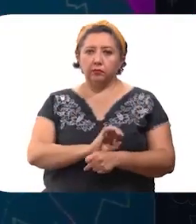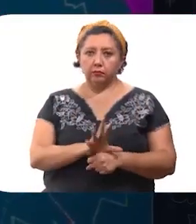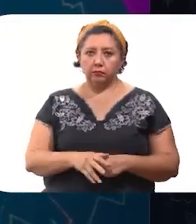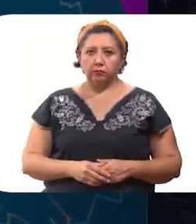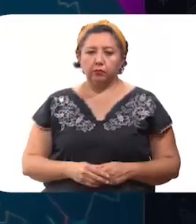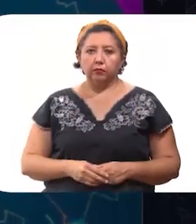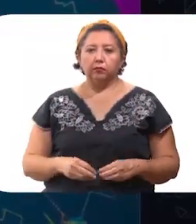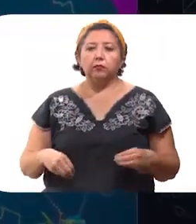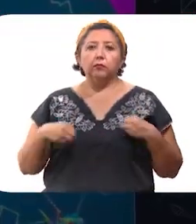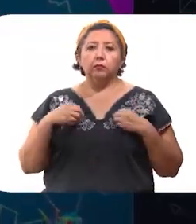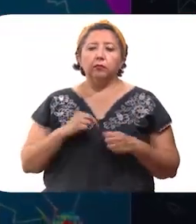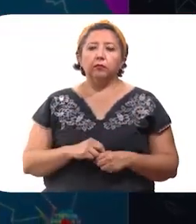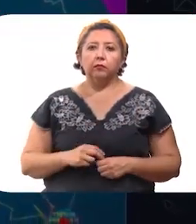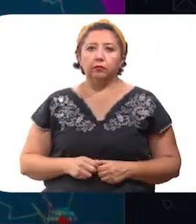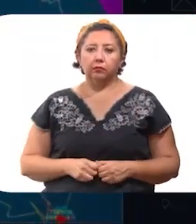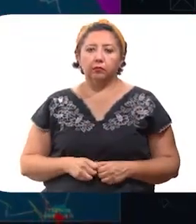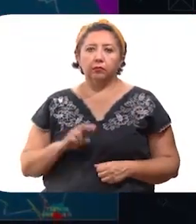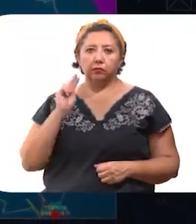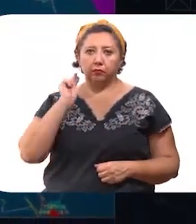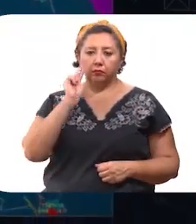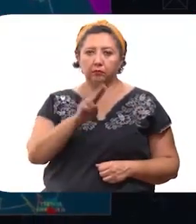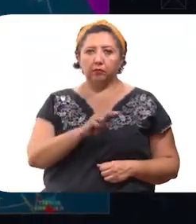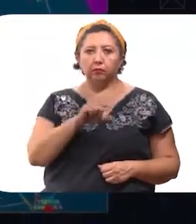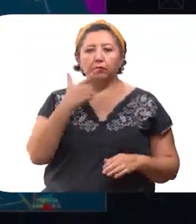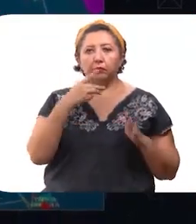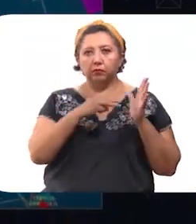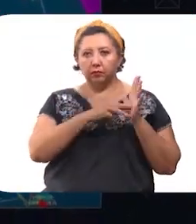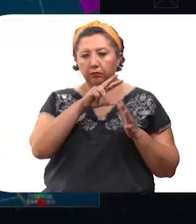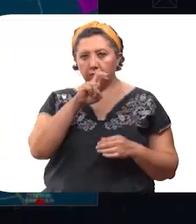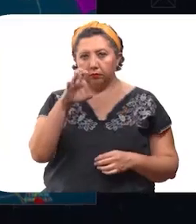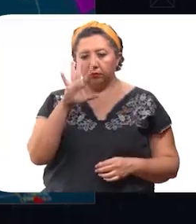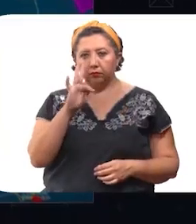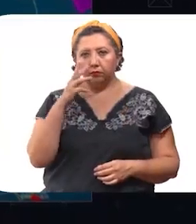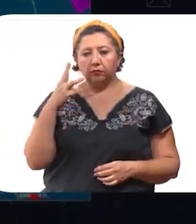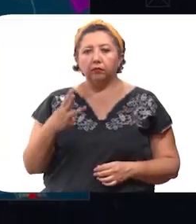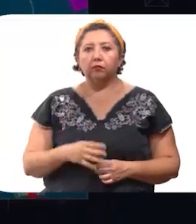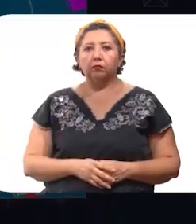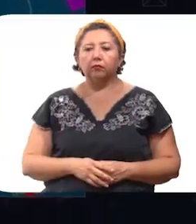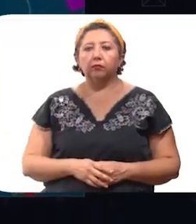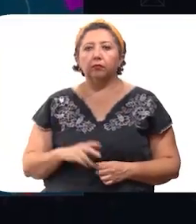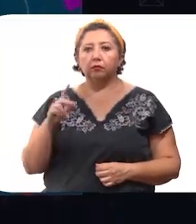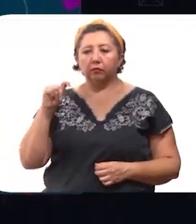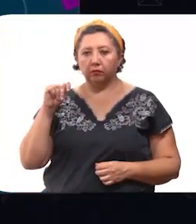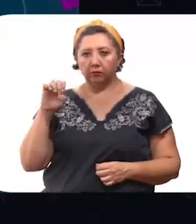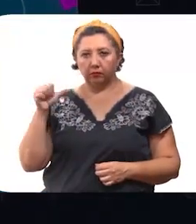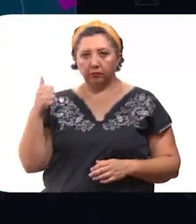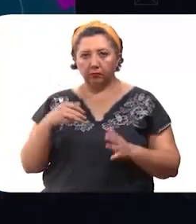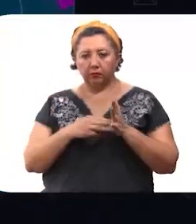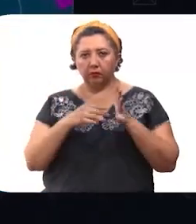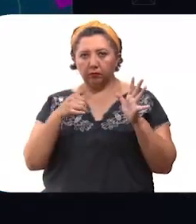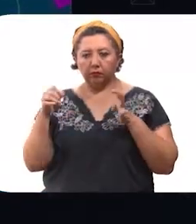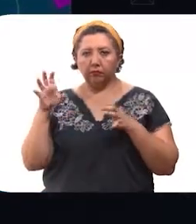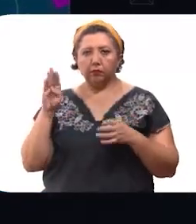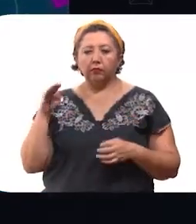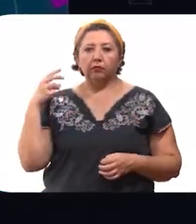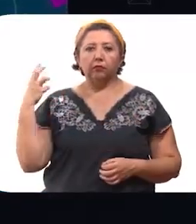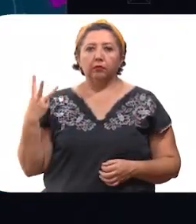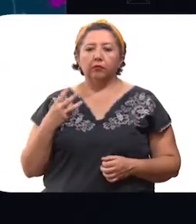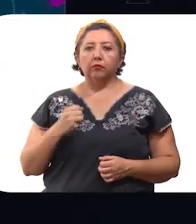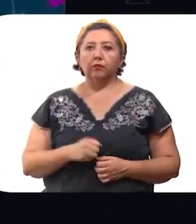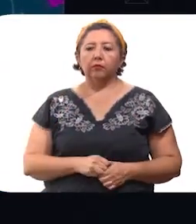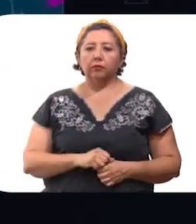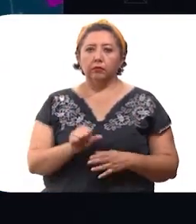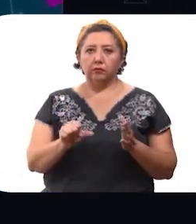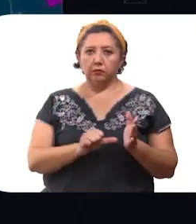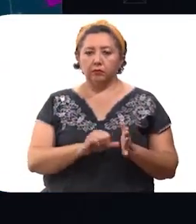contagiadas de coronavirus, que viven en la zona norte 12.243, en la zona oriente 11.693, en